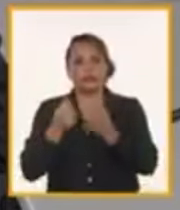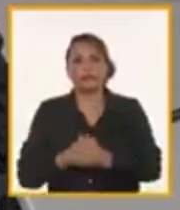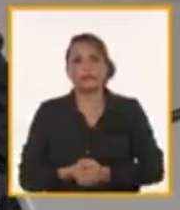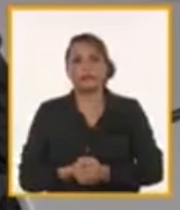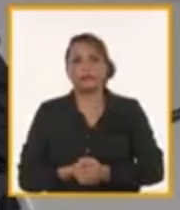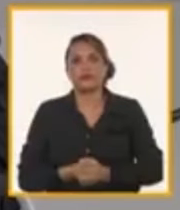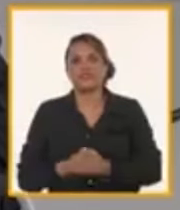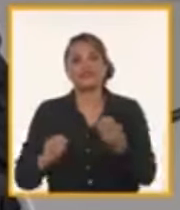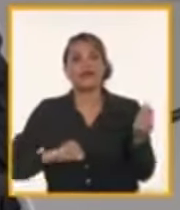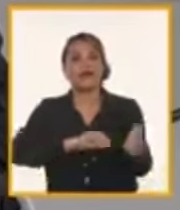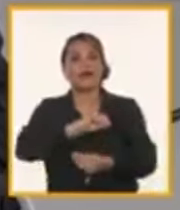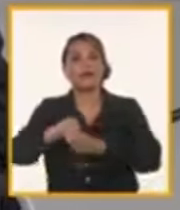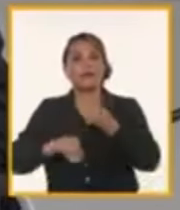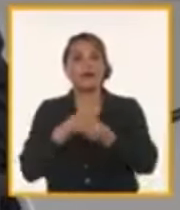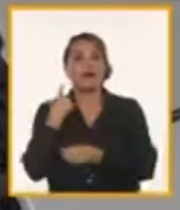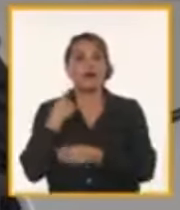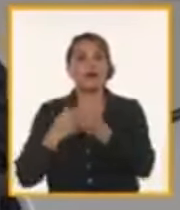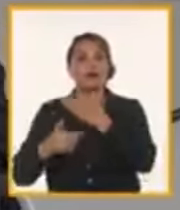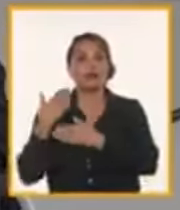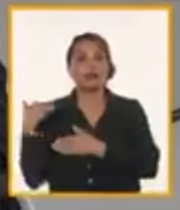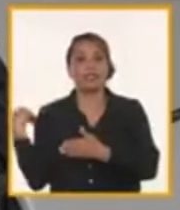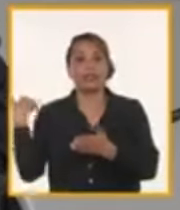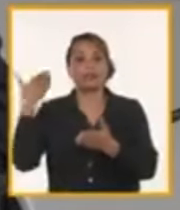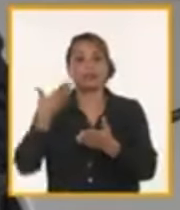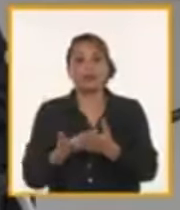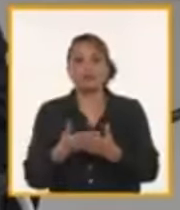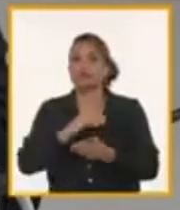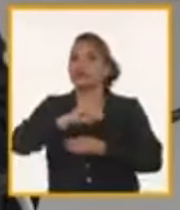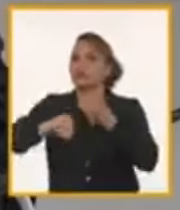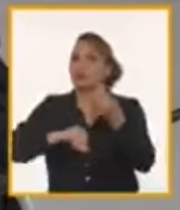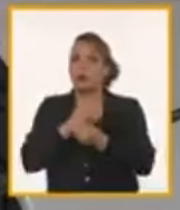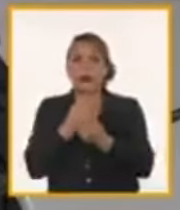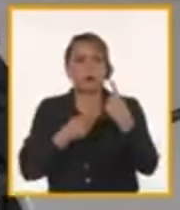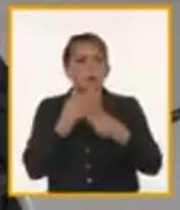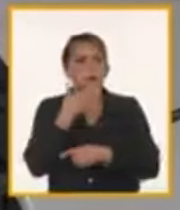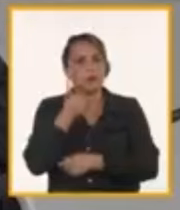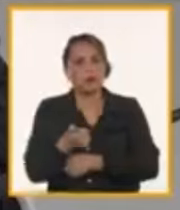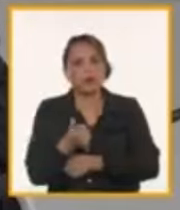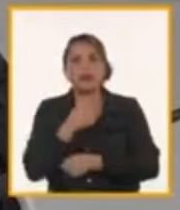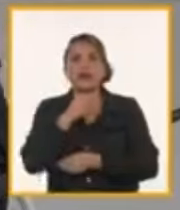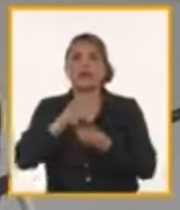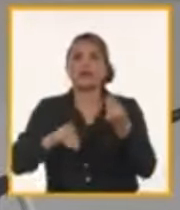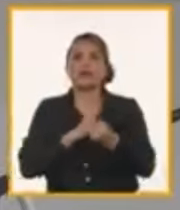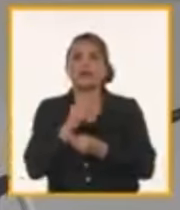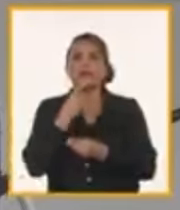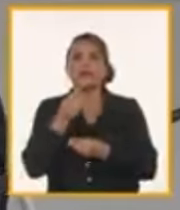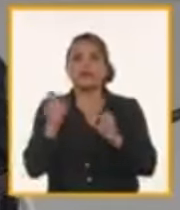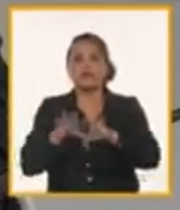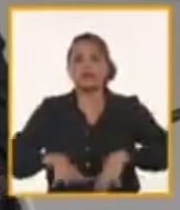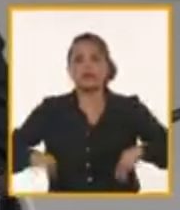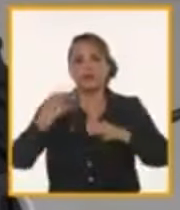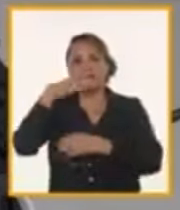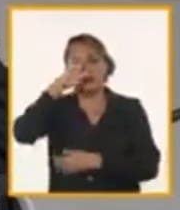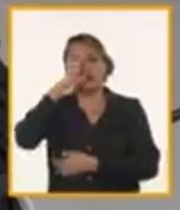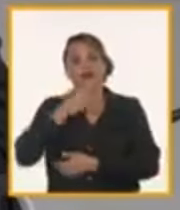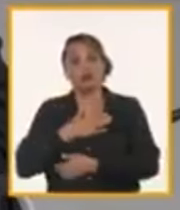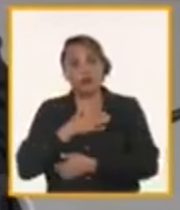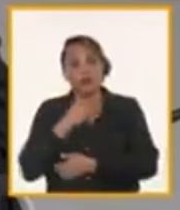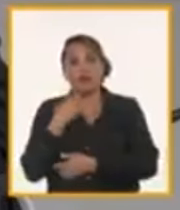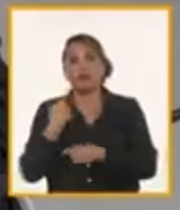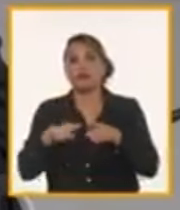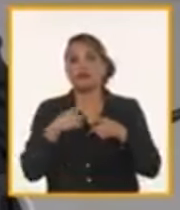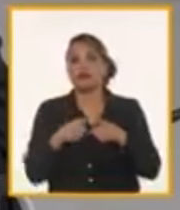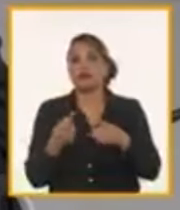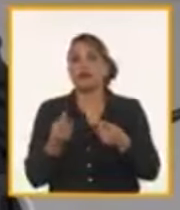ha transformado tanto en los últimos años de una manera increíble adaptándose al contexto nacional internacional a las misiones que tú sabes que nos ha otorgado